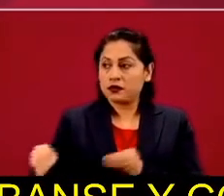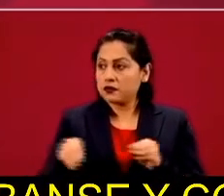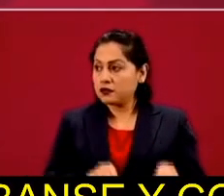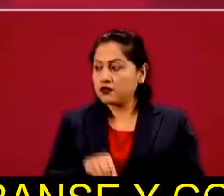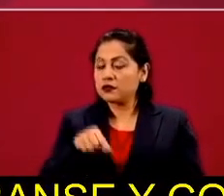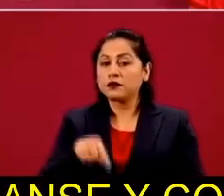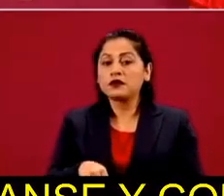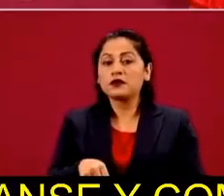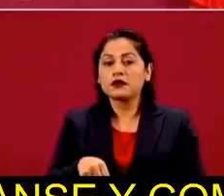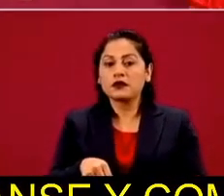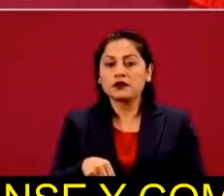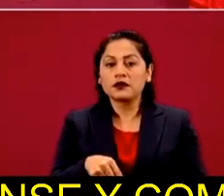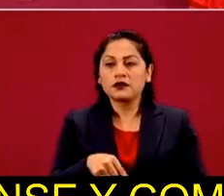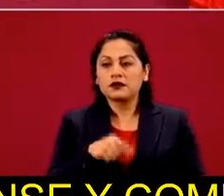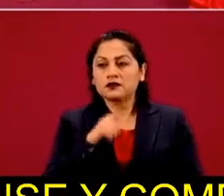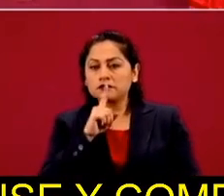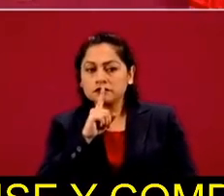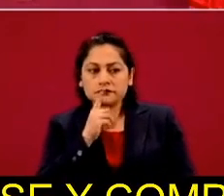nos atacan